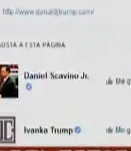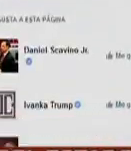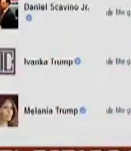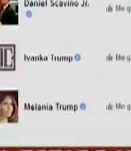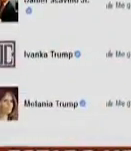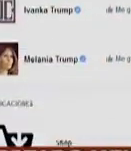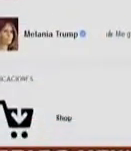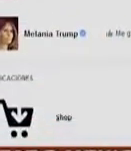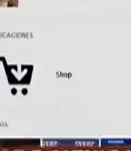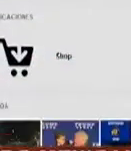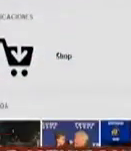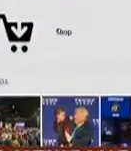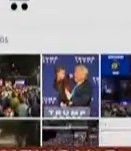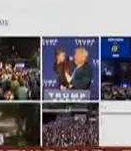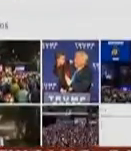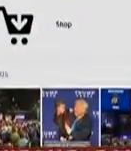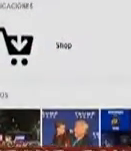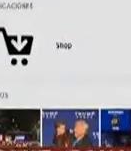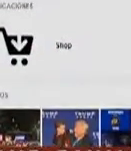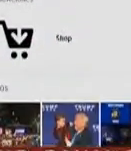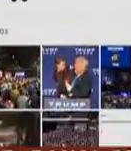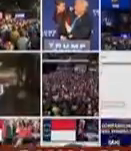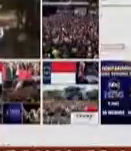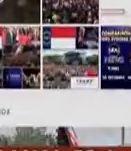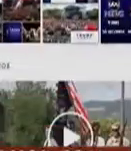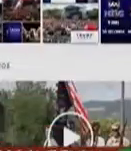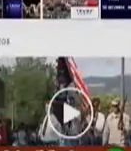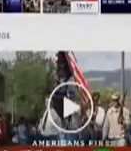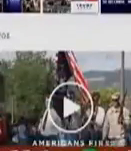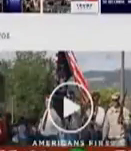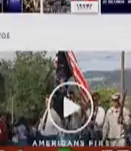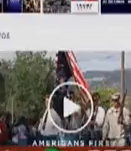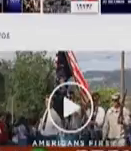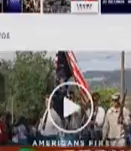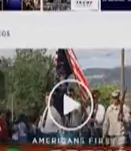Unidos. Facebook activó un recordatorio en algunos estados que